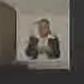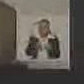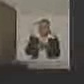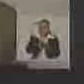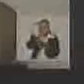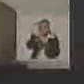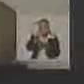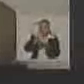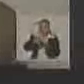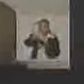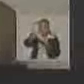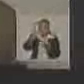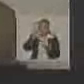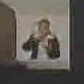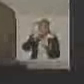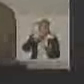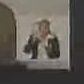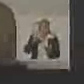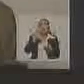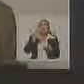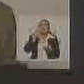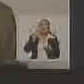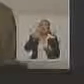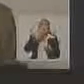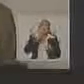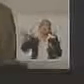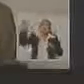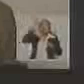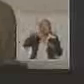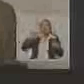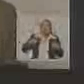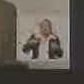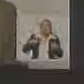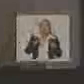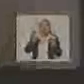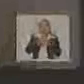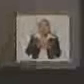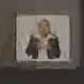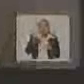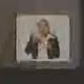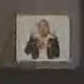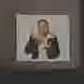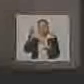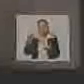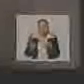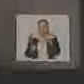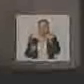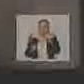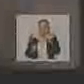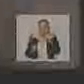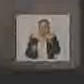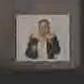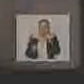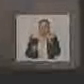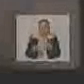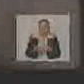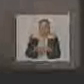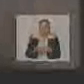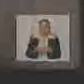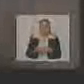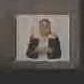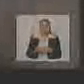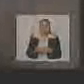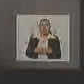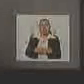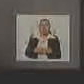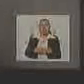Vamos adelante, la mujer merece ser reconocida íntegramente. Gracias. Continuamos con la candidata común de